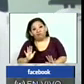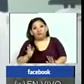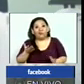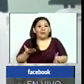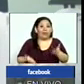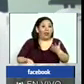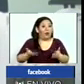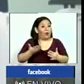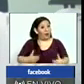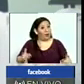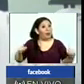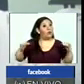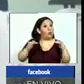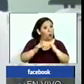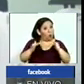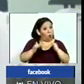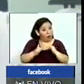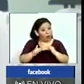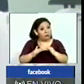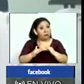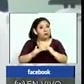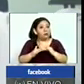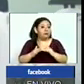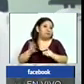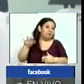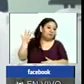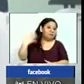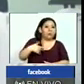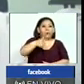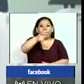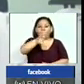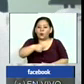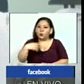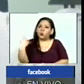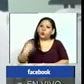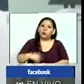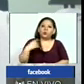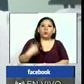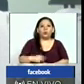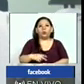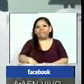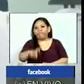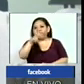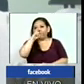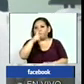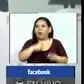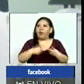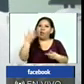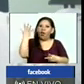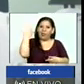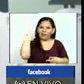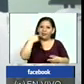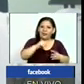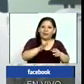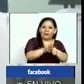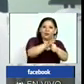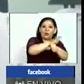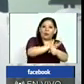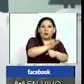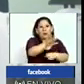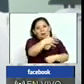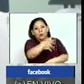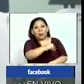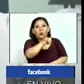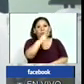la misma situación que tuvimos durante los meses más duros que tuvimos de la primera ola del COVID-19, ya por los meses